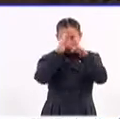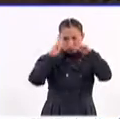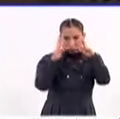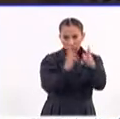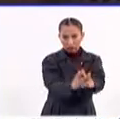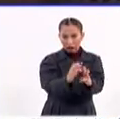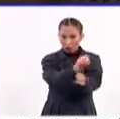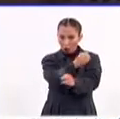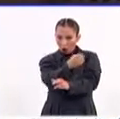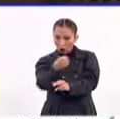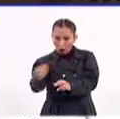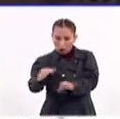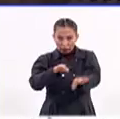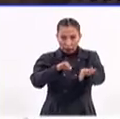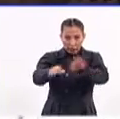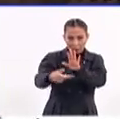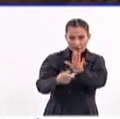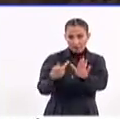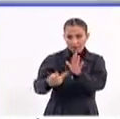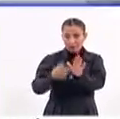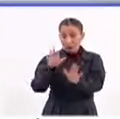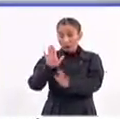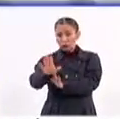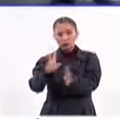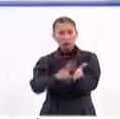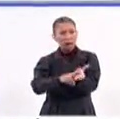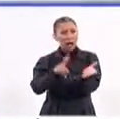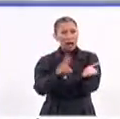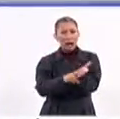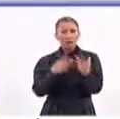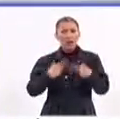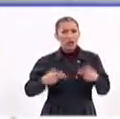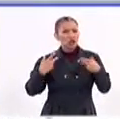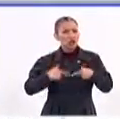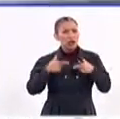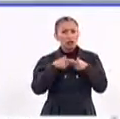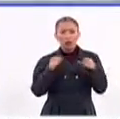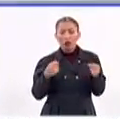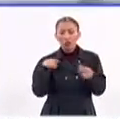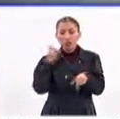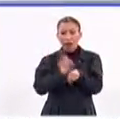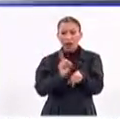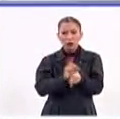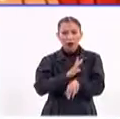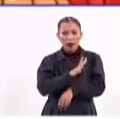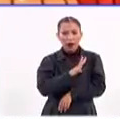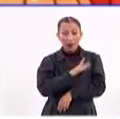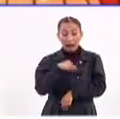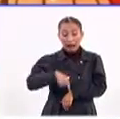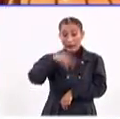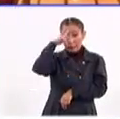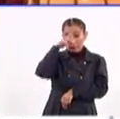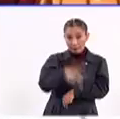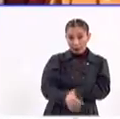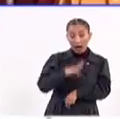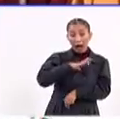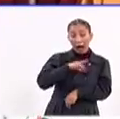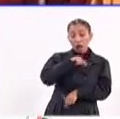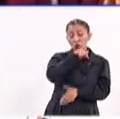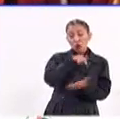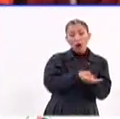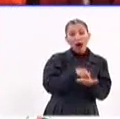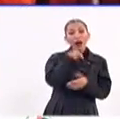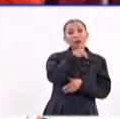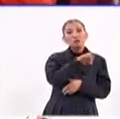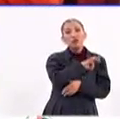respeto, disciplina y trabajo constante son valores con los que los habitantes conviven día con día. En México se encuentra un